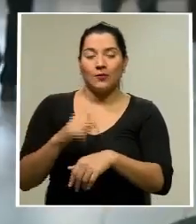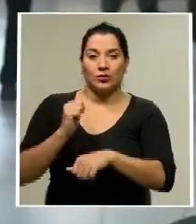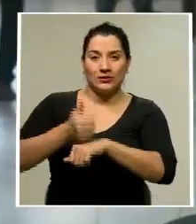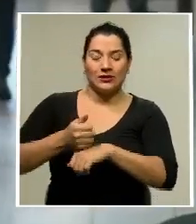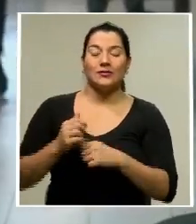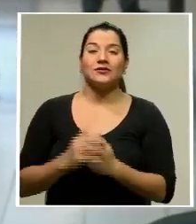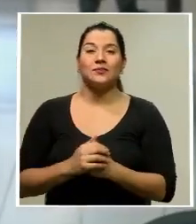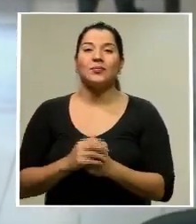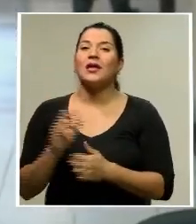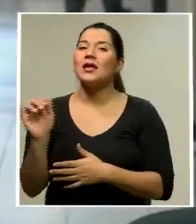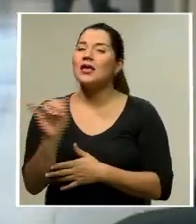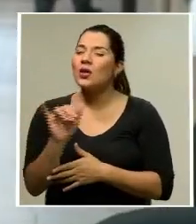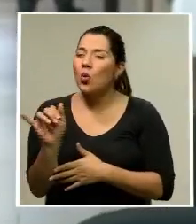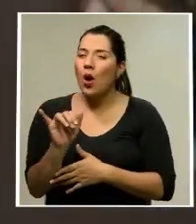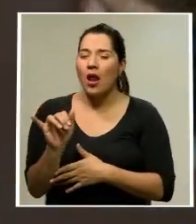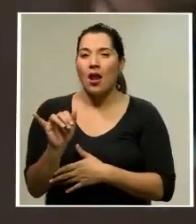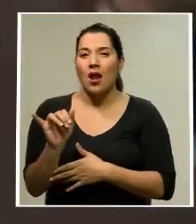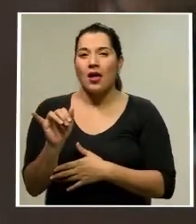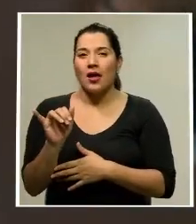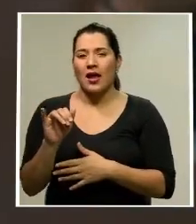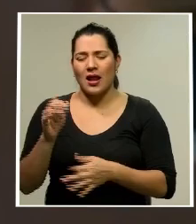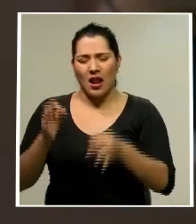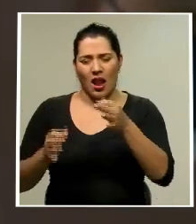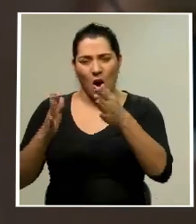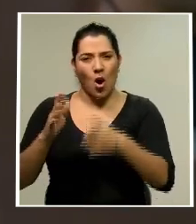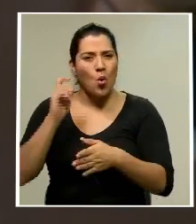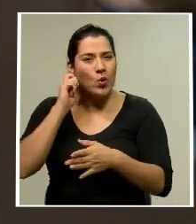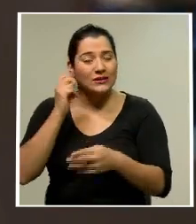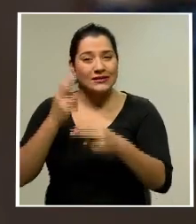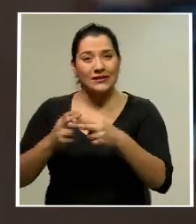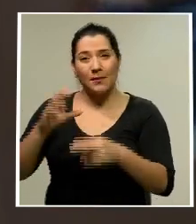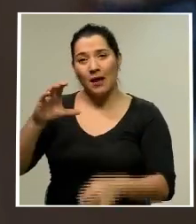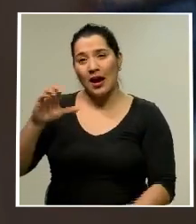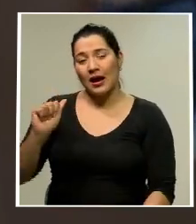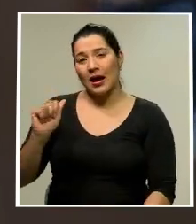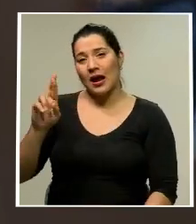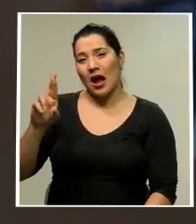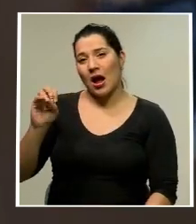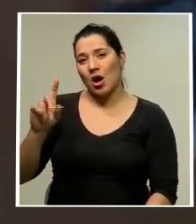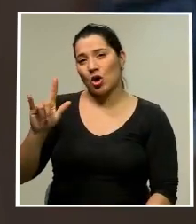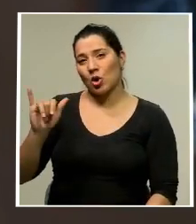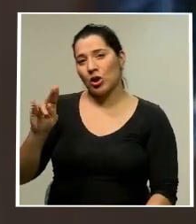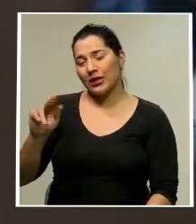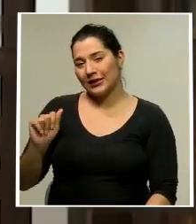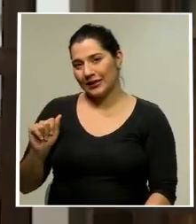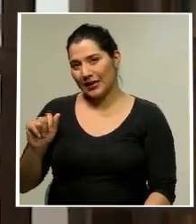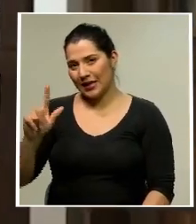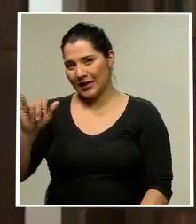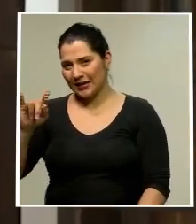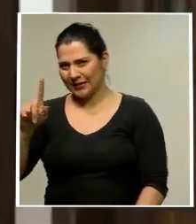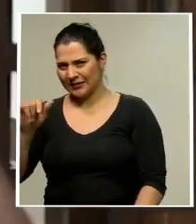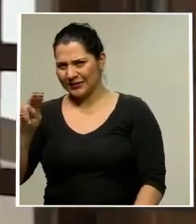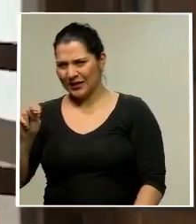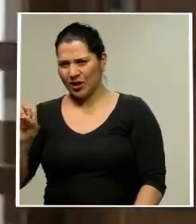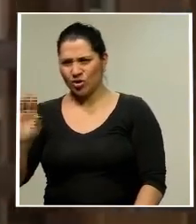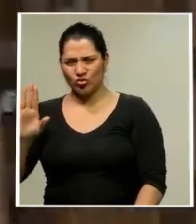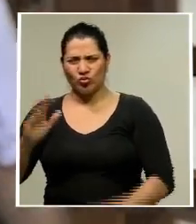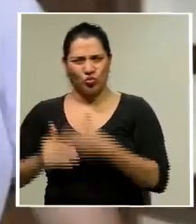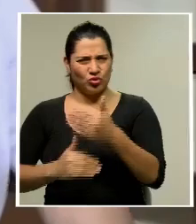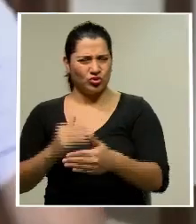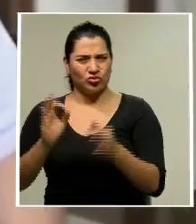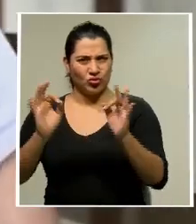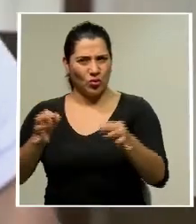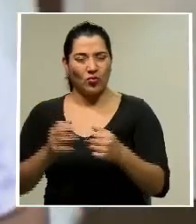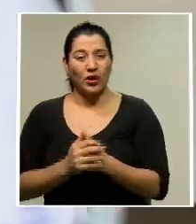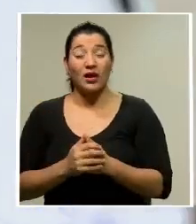inconsistencias en la resolución del caso por parte de la jueza Carolina Lizano, así como la ampliación del plazo de las medidas cautelares a por lo menos 1 año y